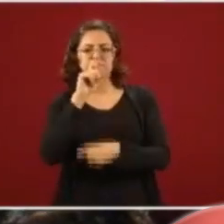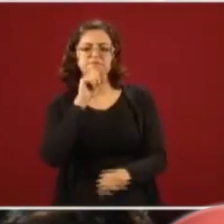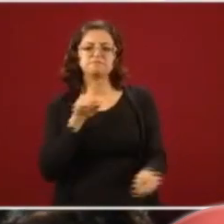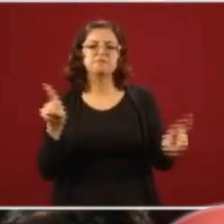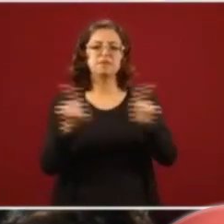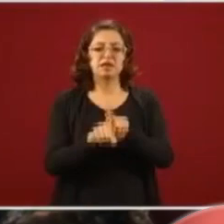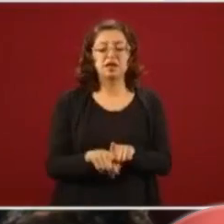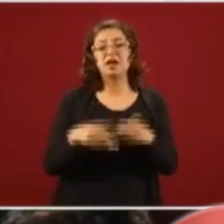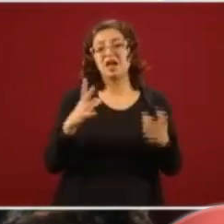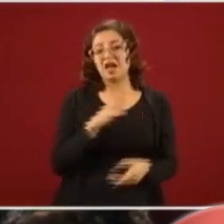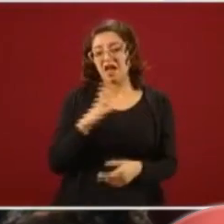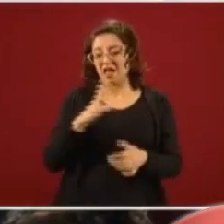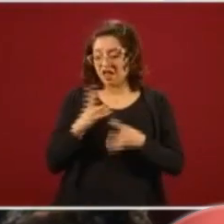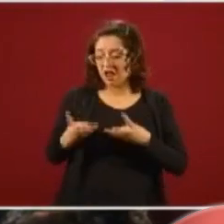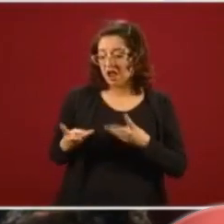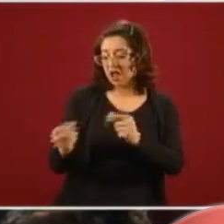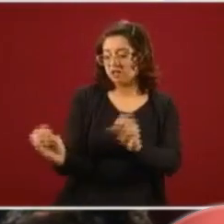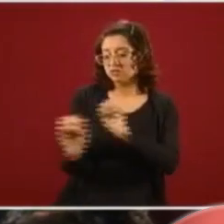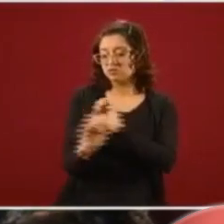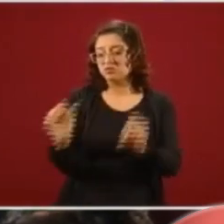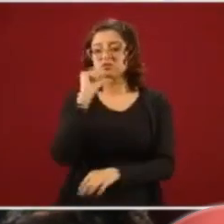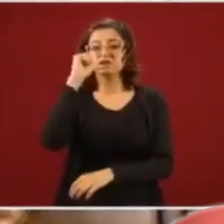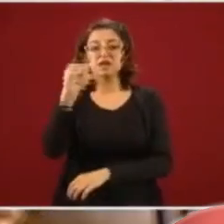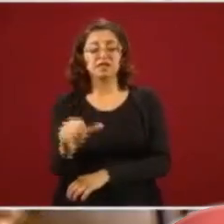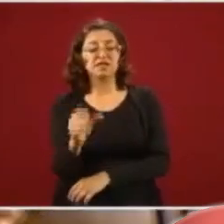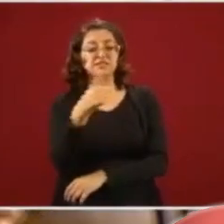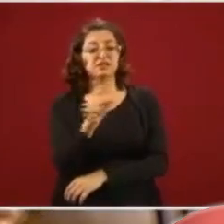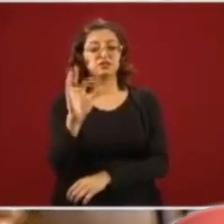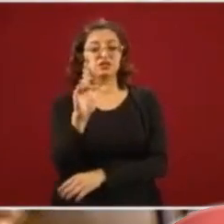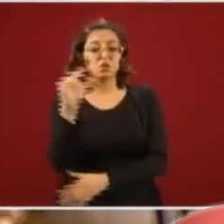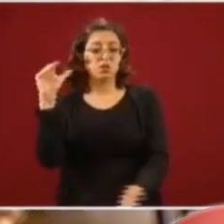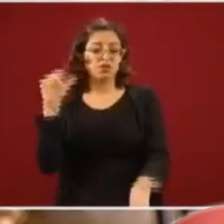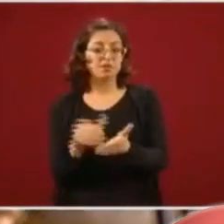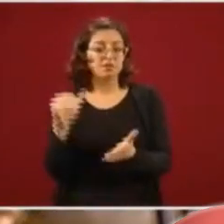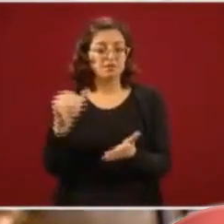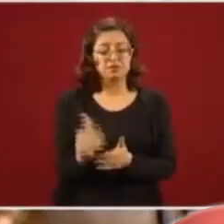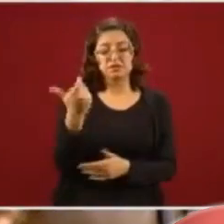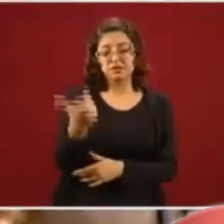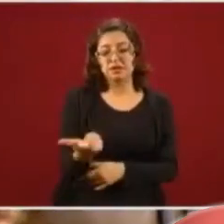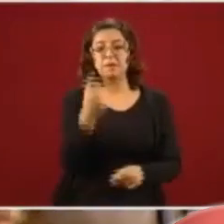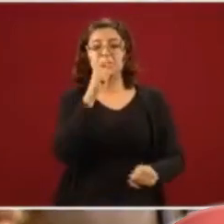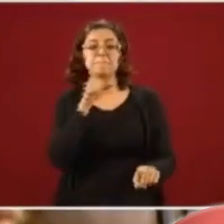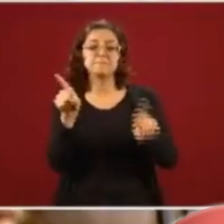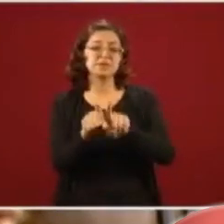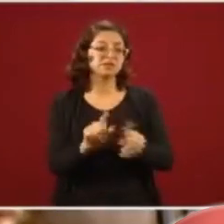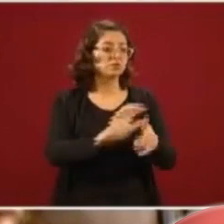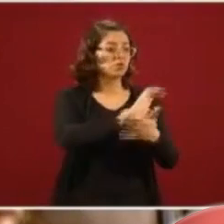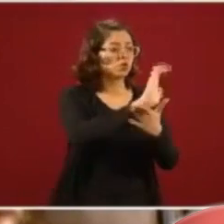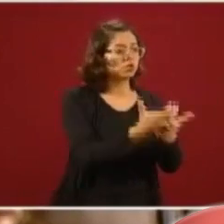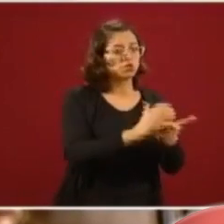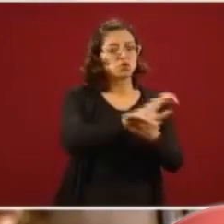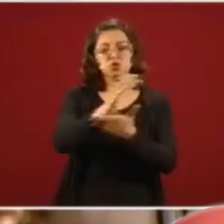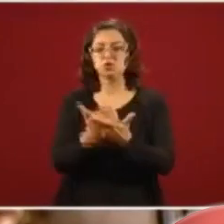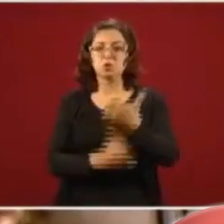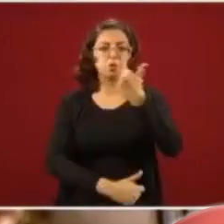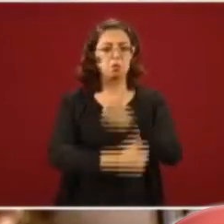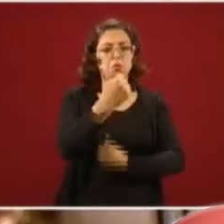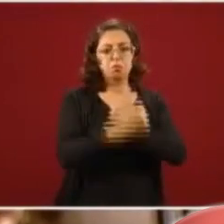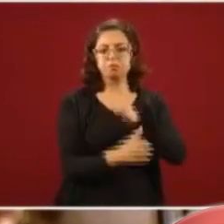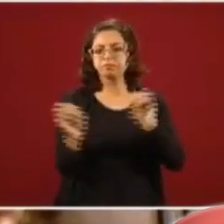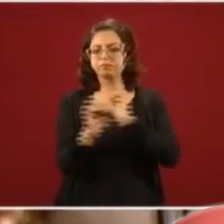de prácticamente 150,000 millones. Y también se han otorgado muchos contratos sin licitación, se dice que hasta